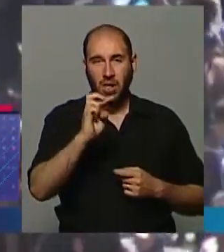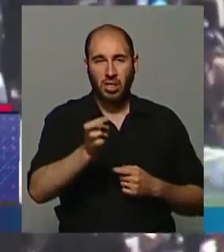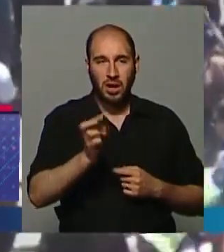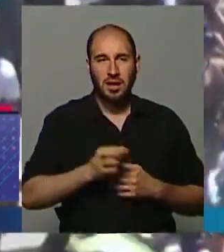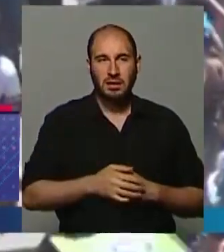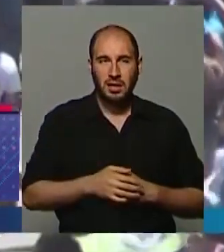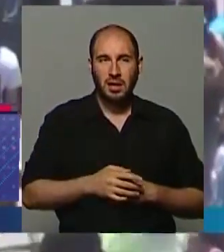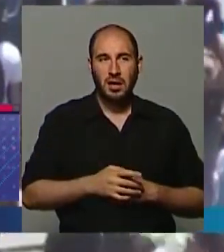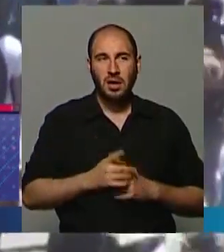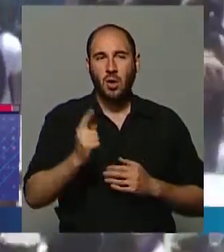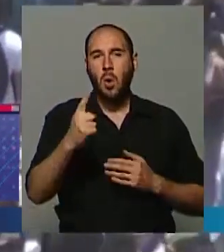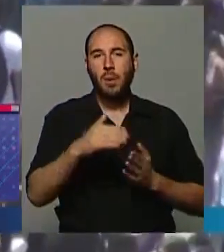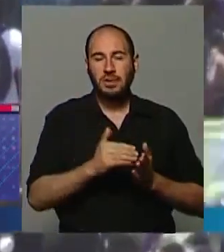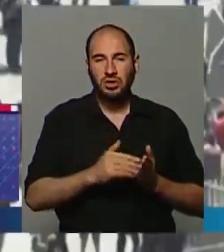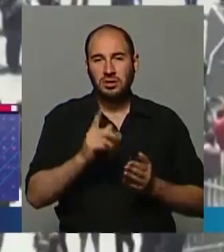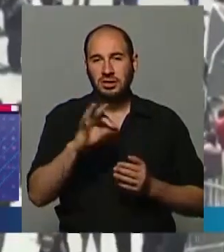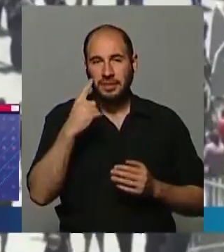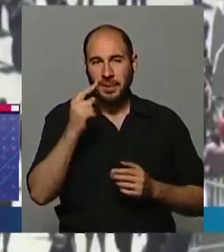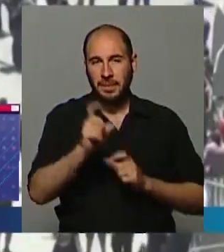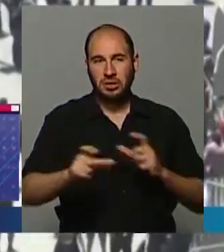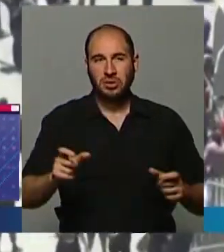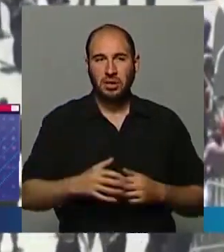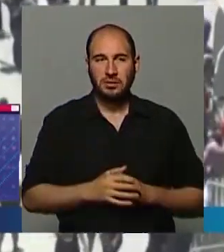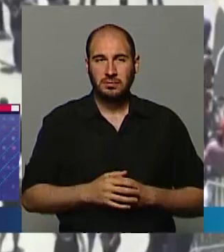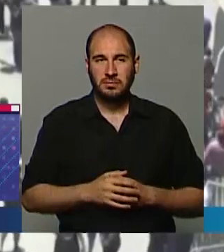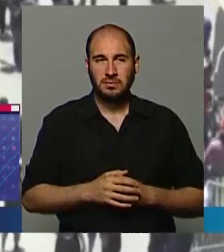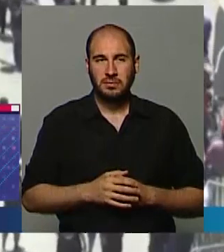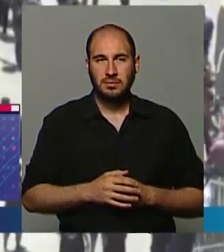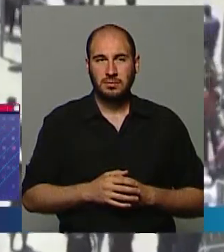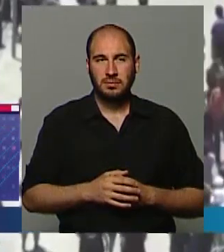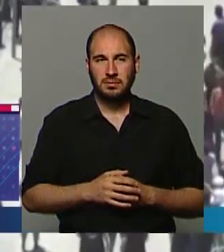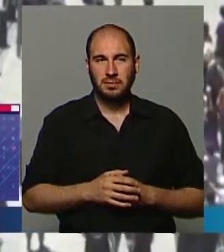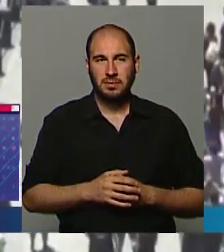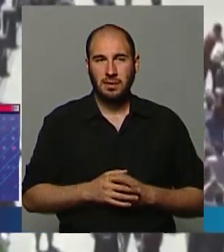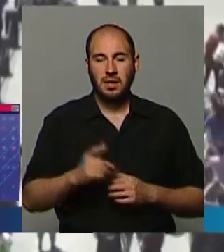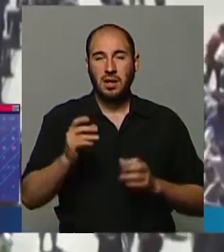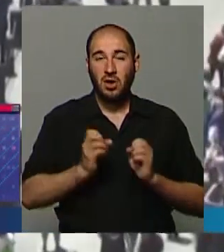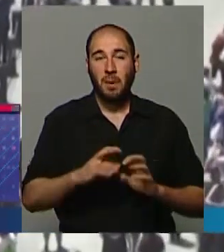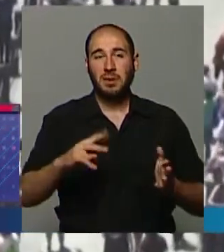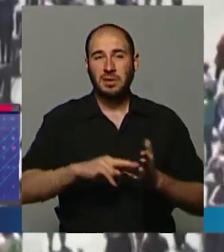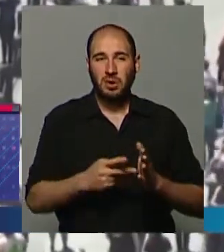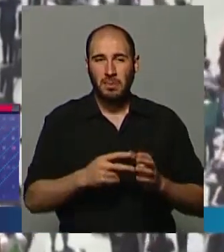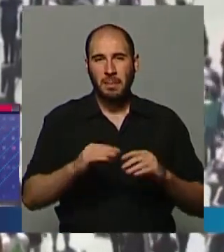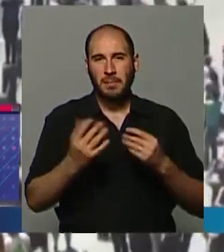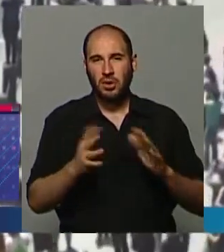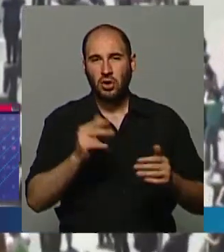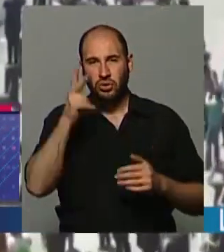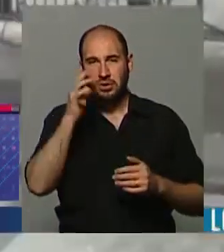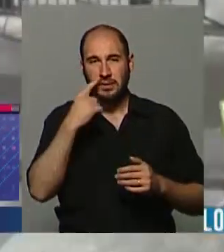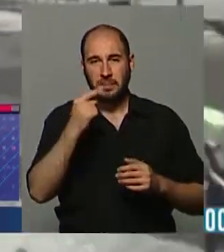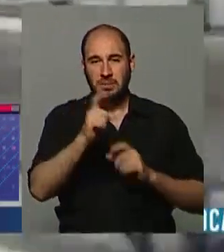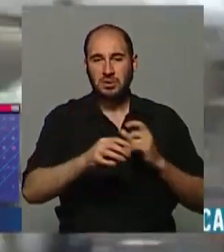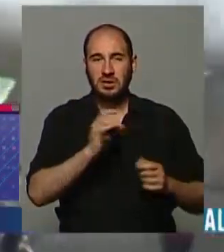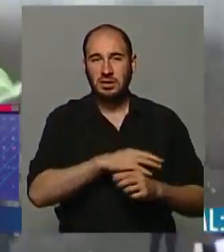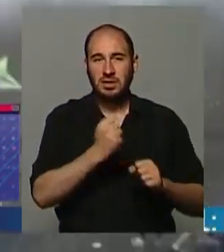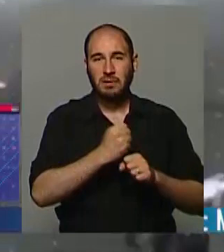$124 a 1,5 millones de familias, o tener en cuenta que desde que empezó el conflicto cerca de 80.000 chilenos han perdido